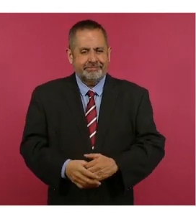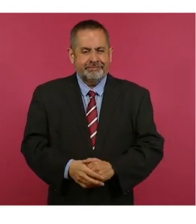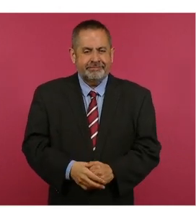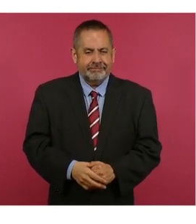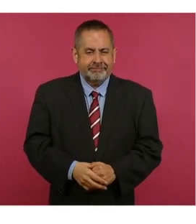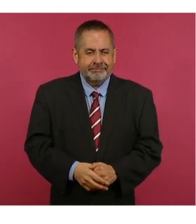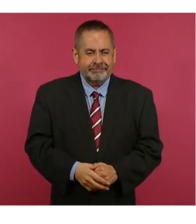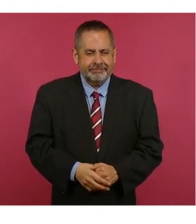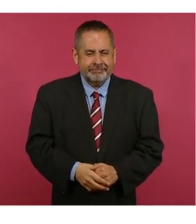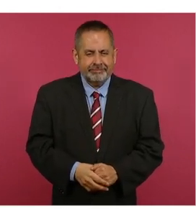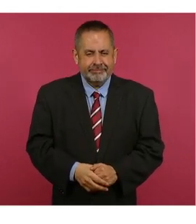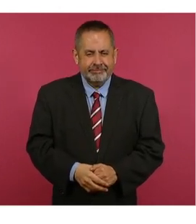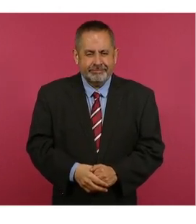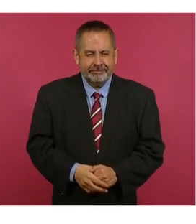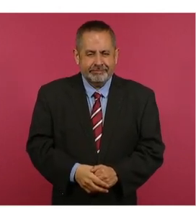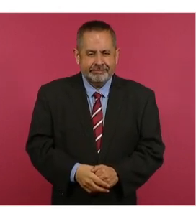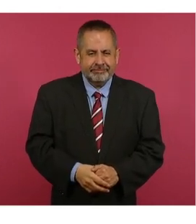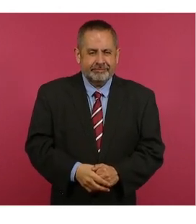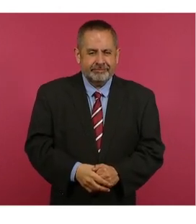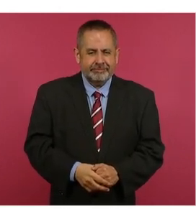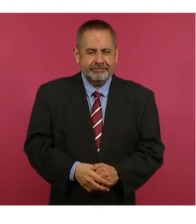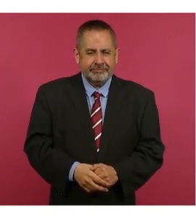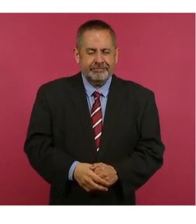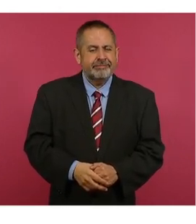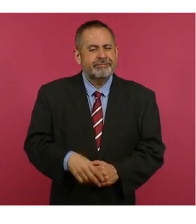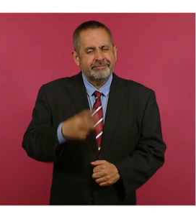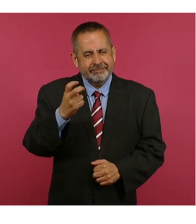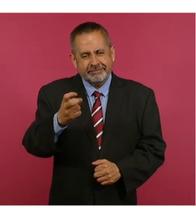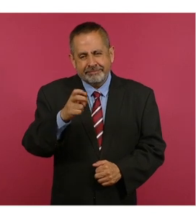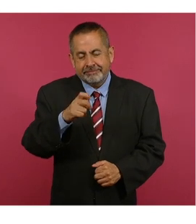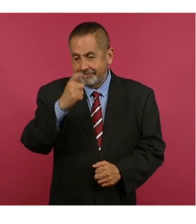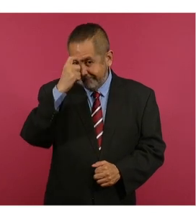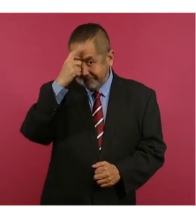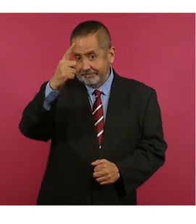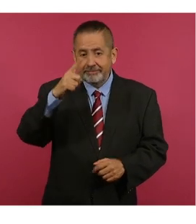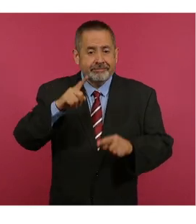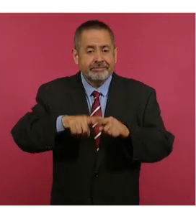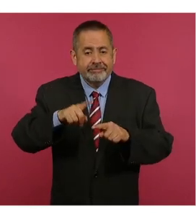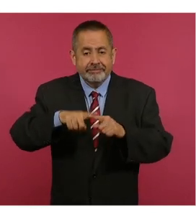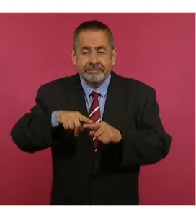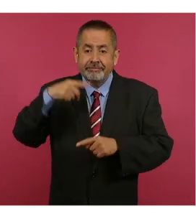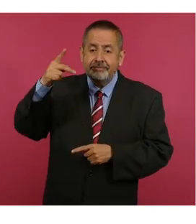Por eso hablamos de que lo hicieron en Italia, lo mandaban.